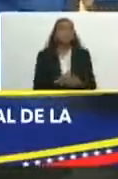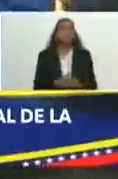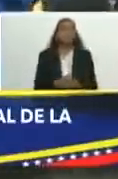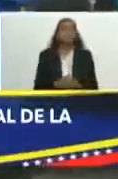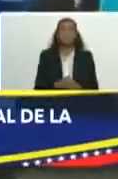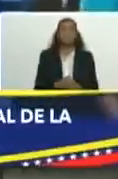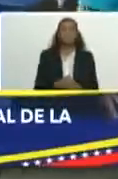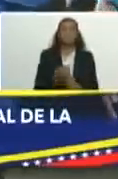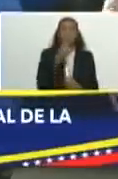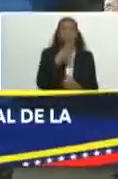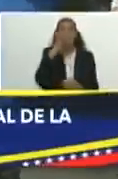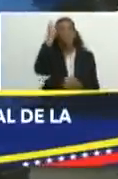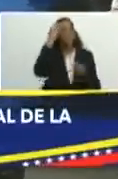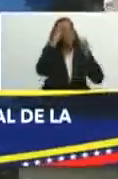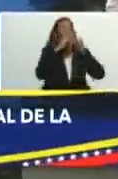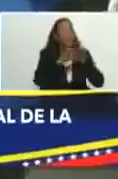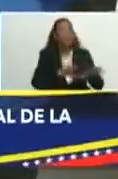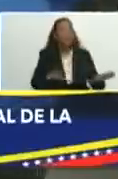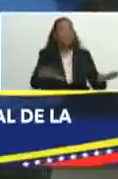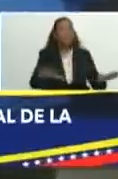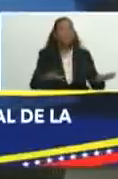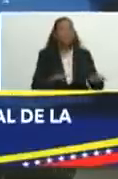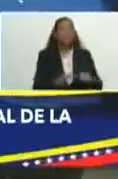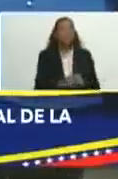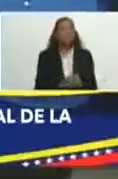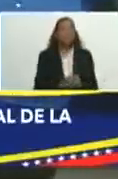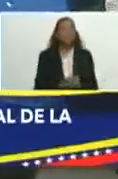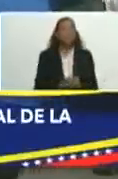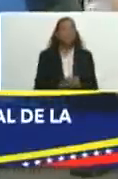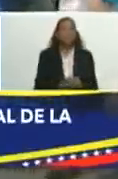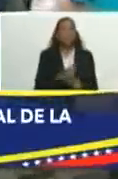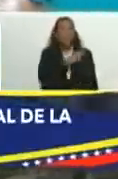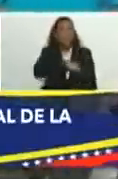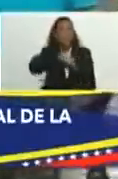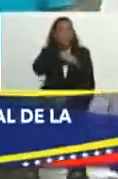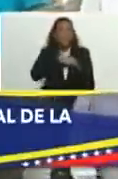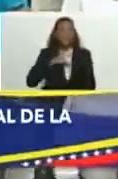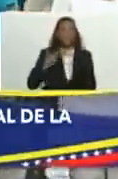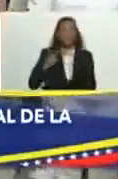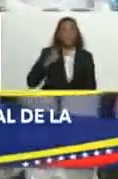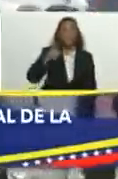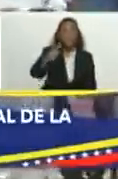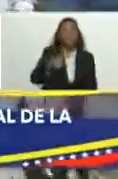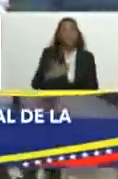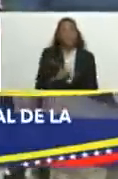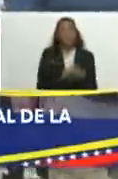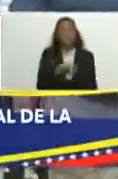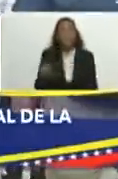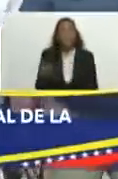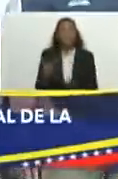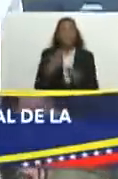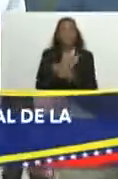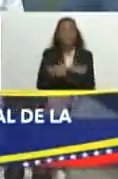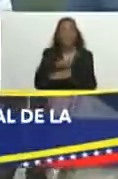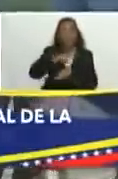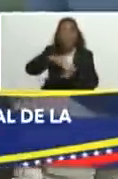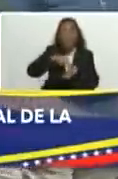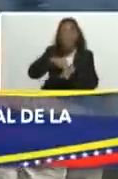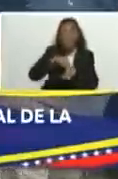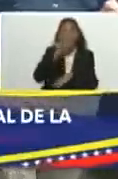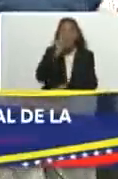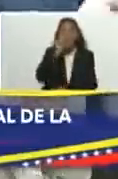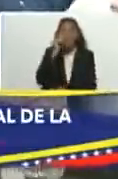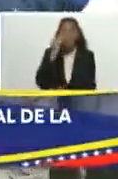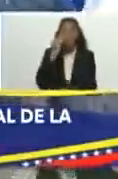bueno, que Dios me lo bendiga. Gran Misión Transporte, correcto. Ahora está aquí el ministro Torrealba. ¿Qué